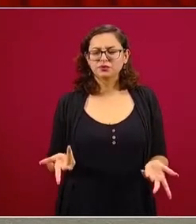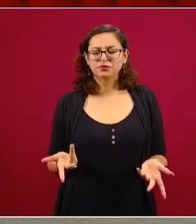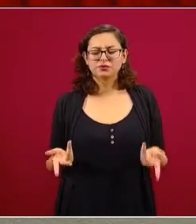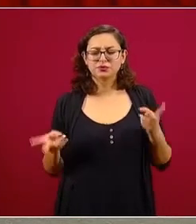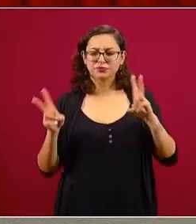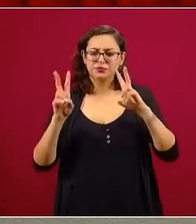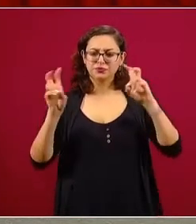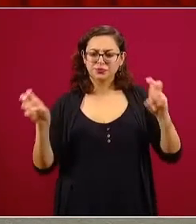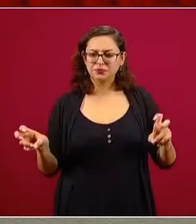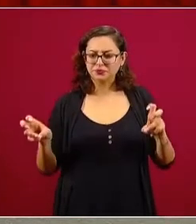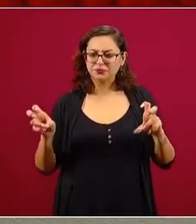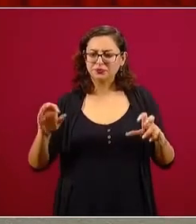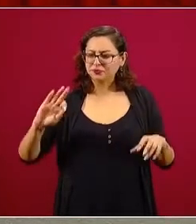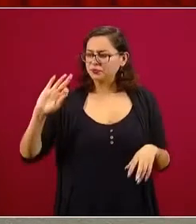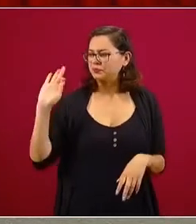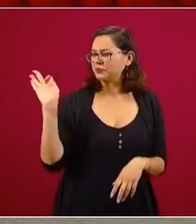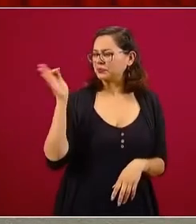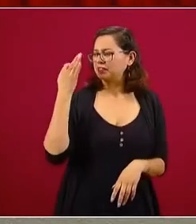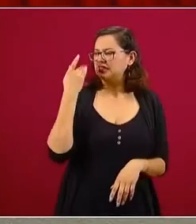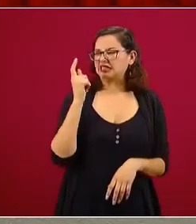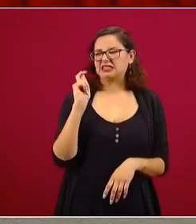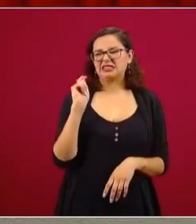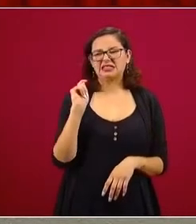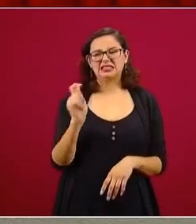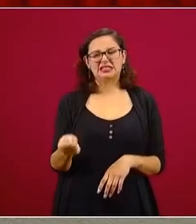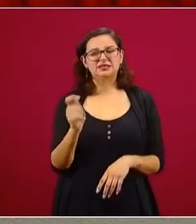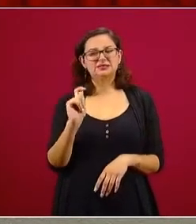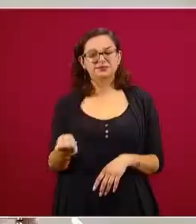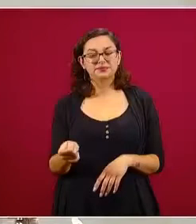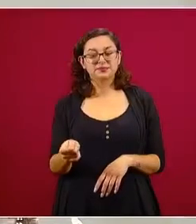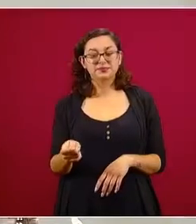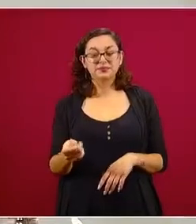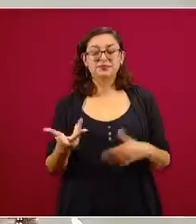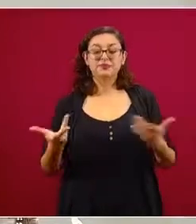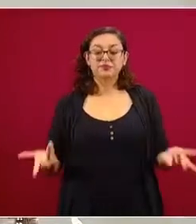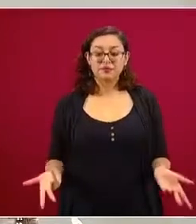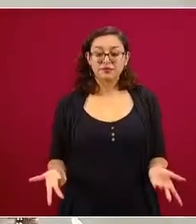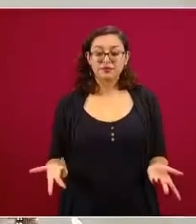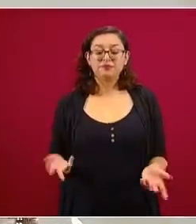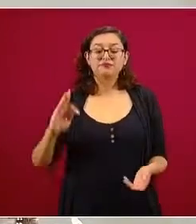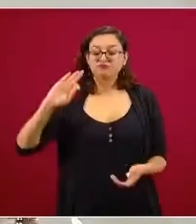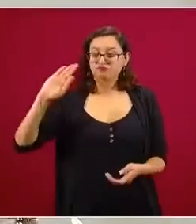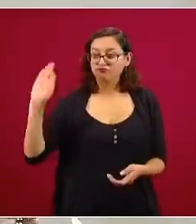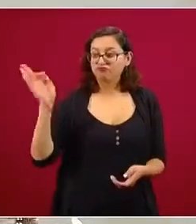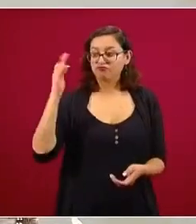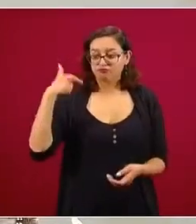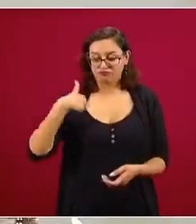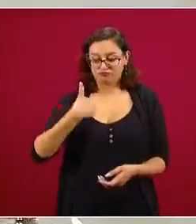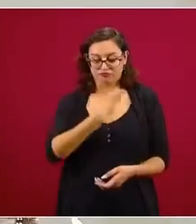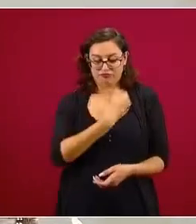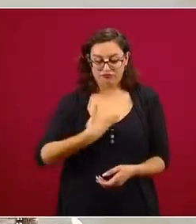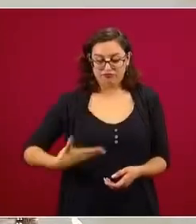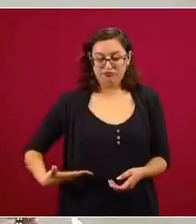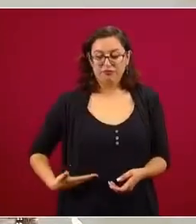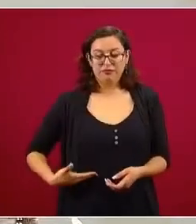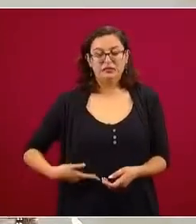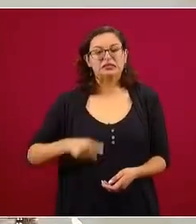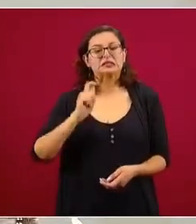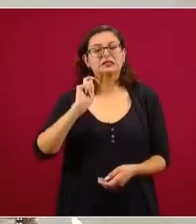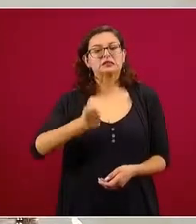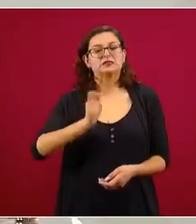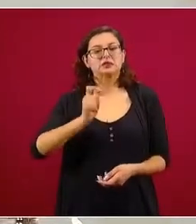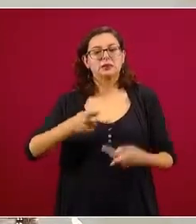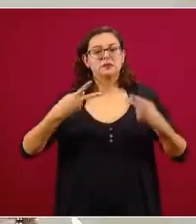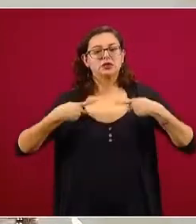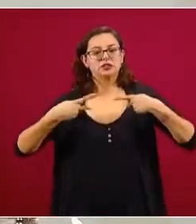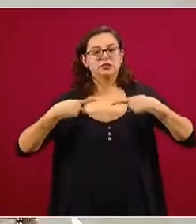contexto. A través de la presidencia de la federación, yo represento a diversas voces de trabajadoras y